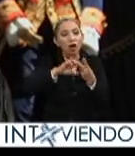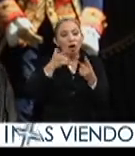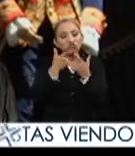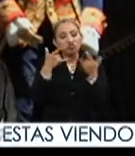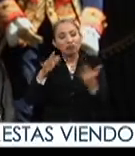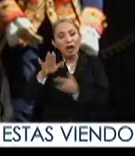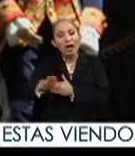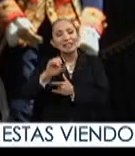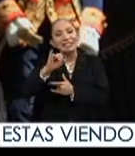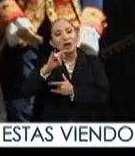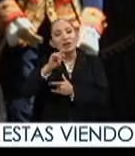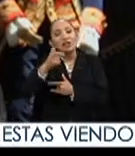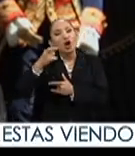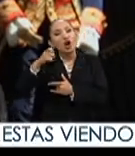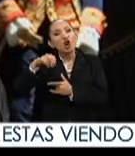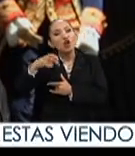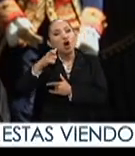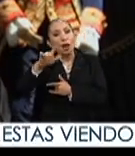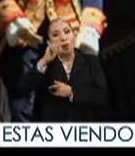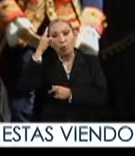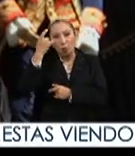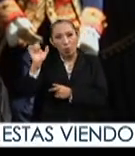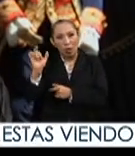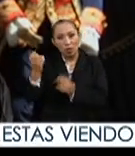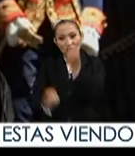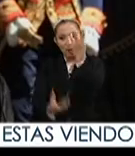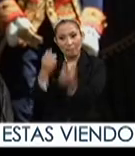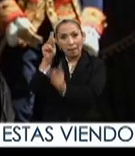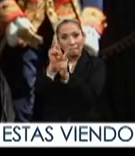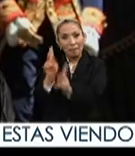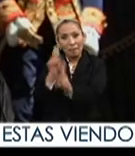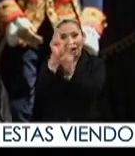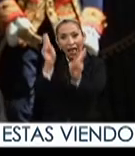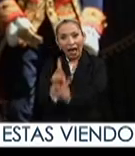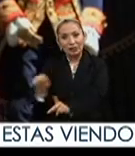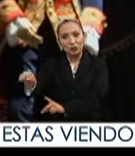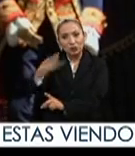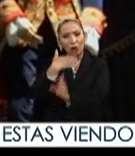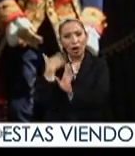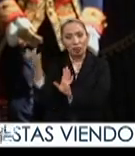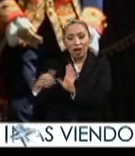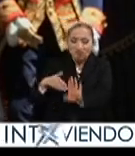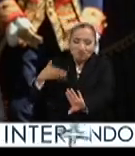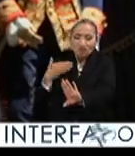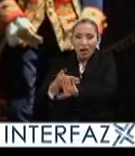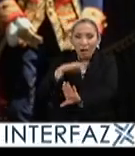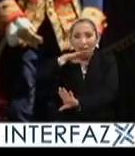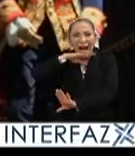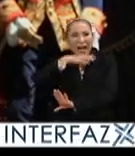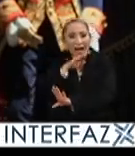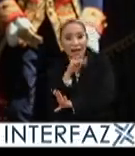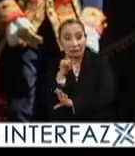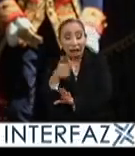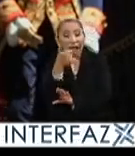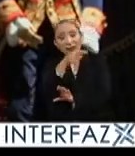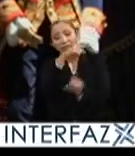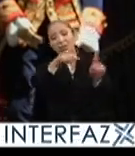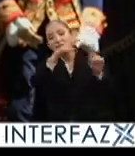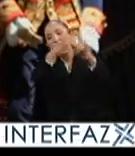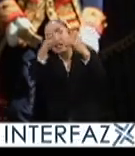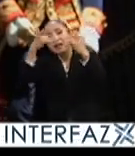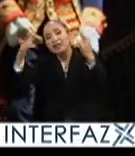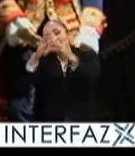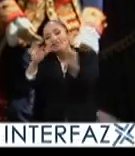crónica de Sigüenza y Góngora cuando se quema el palacio en el motín del maíz, y así vamos teniendo los